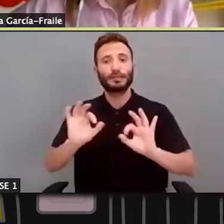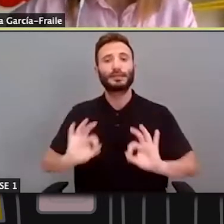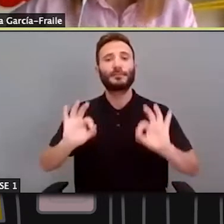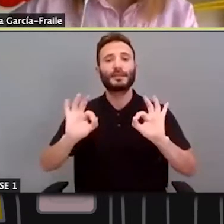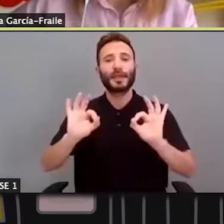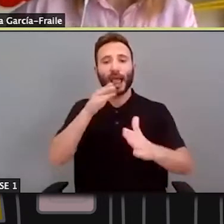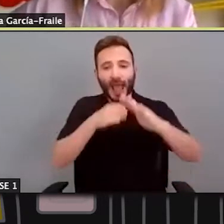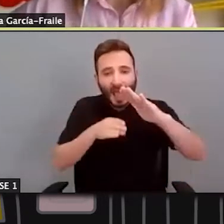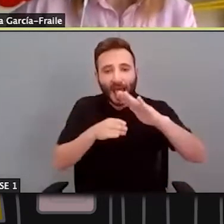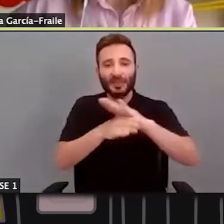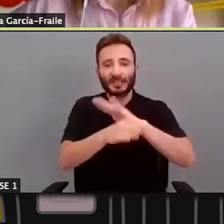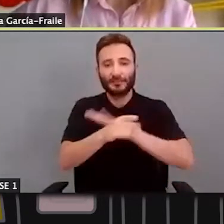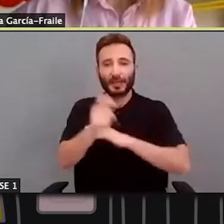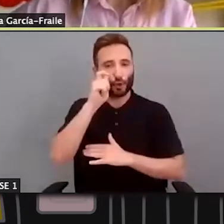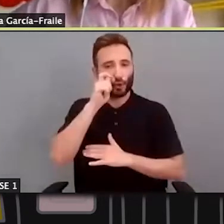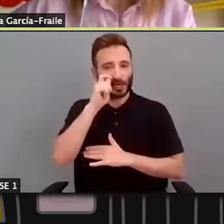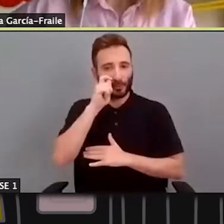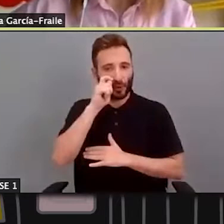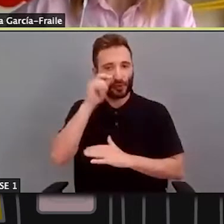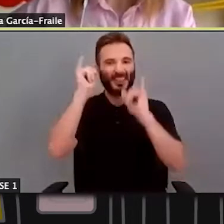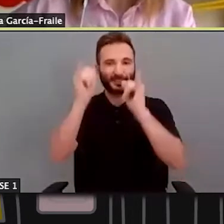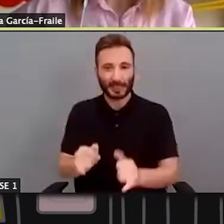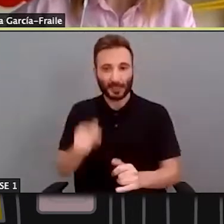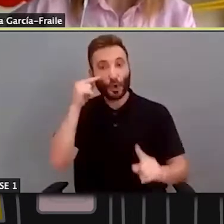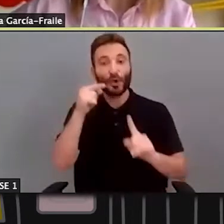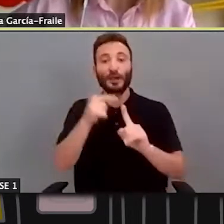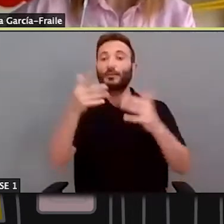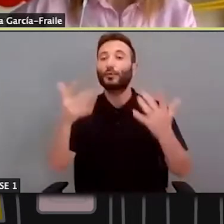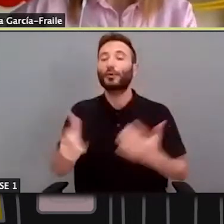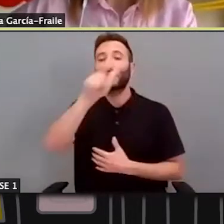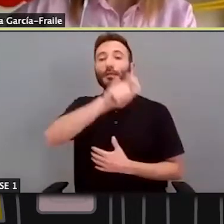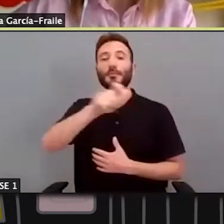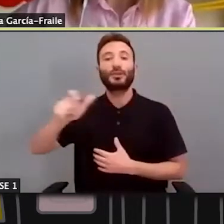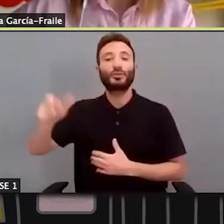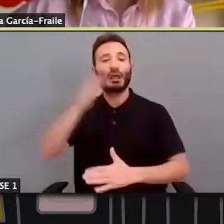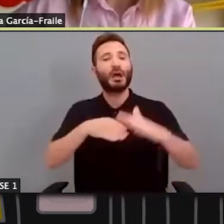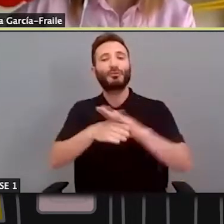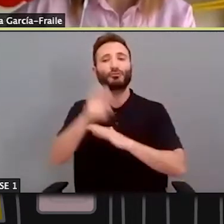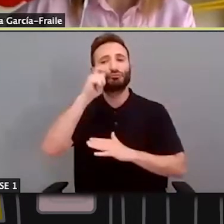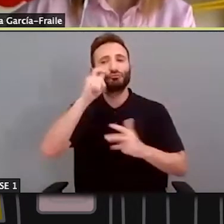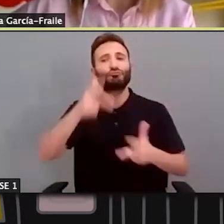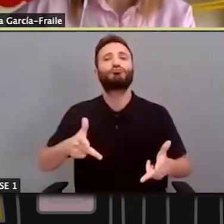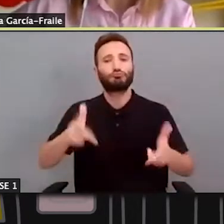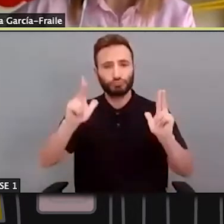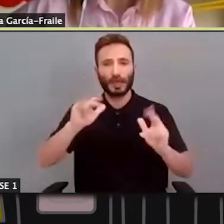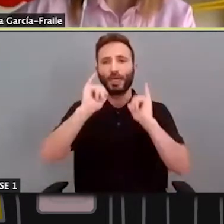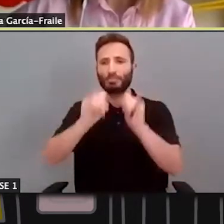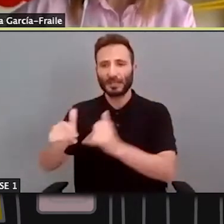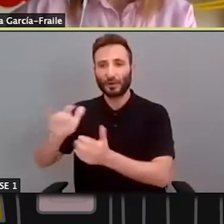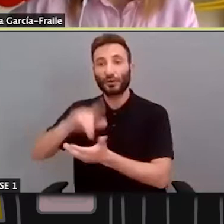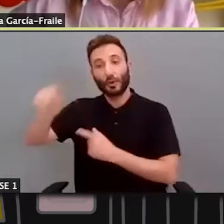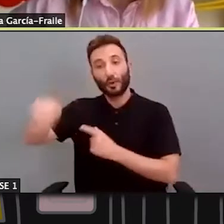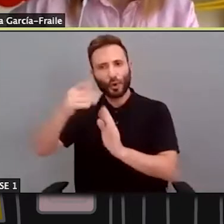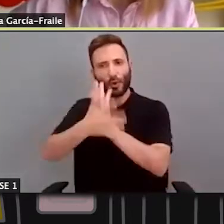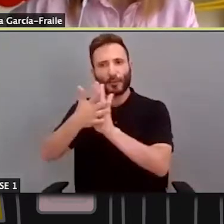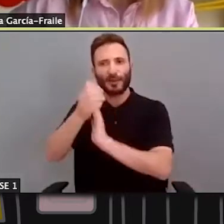menciones o reconocimientos cuyo objetivo es fomentar el turismo accesible en los destinos. De esto se hablará luego más en profundidad Igor, de la OMT.